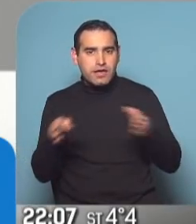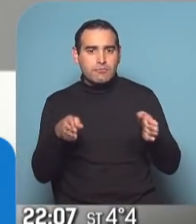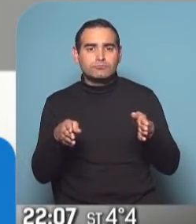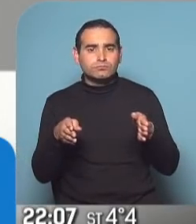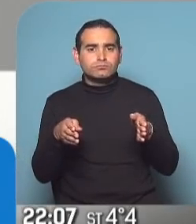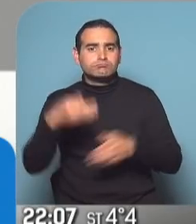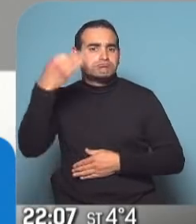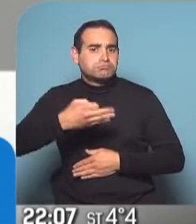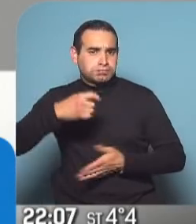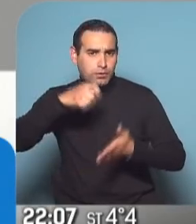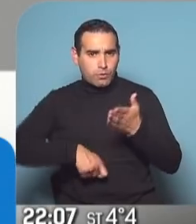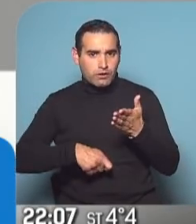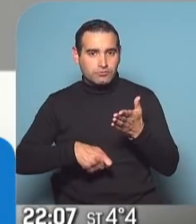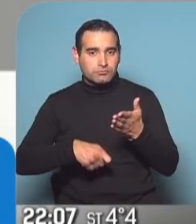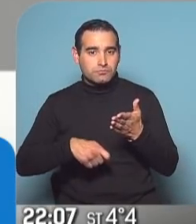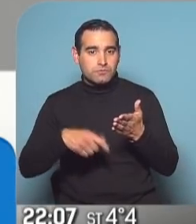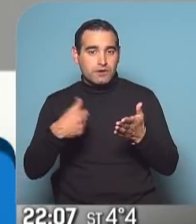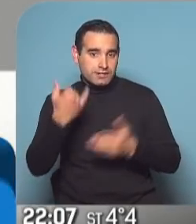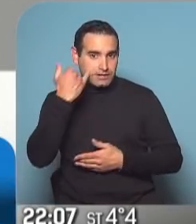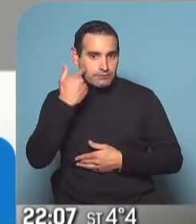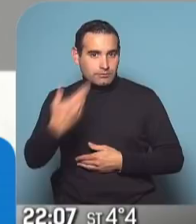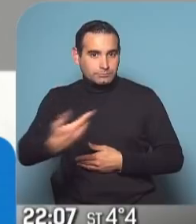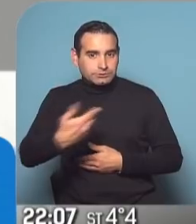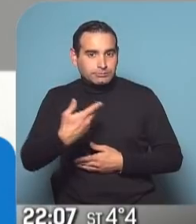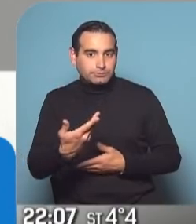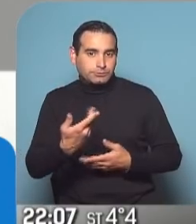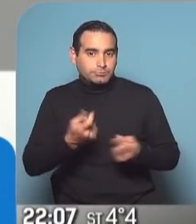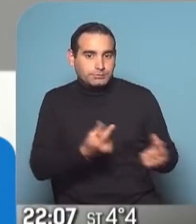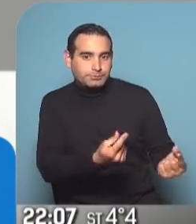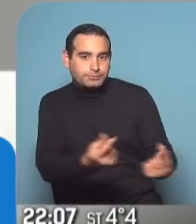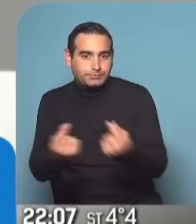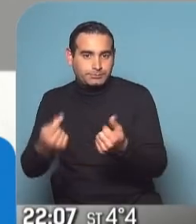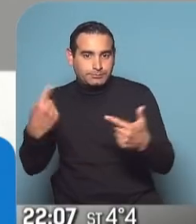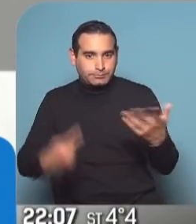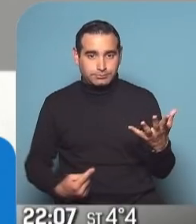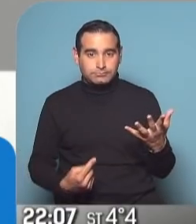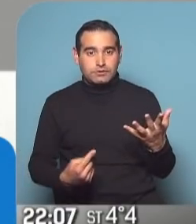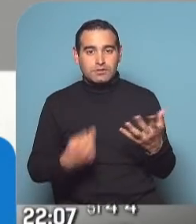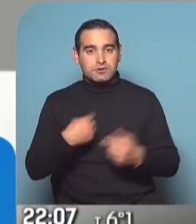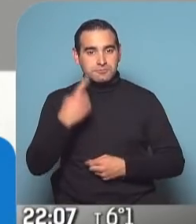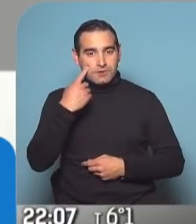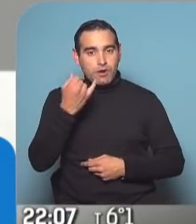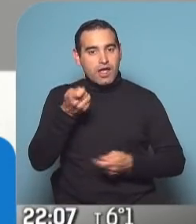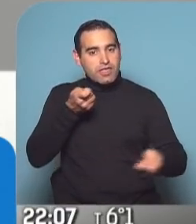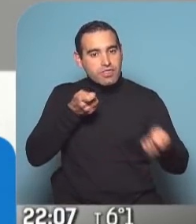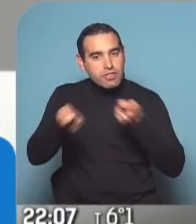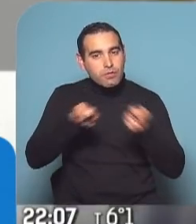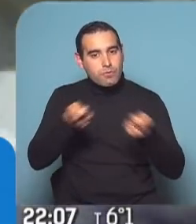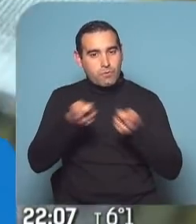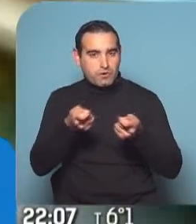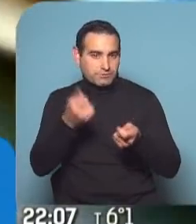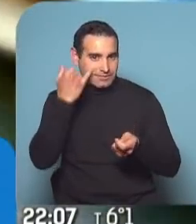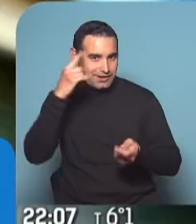bon, compte tenu du fait que les demandes que nous avions formulées ont été intégralement prises en compte par les